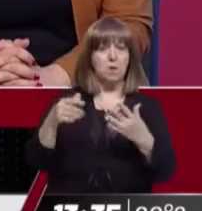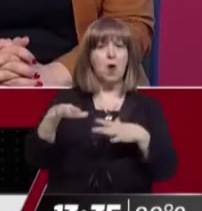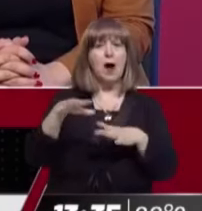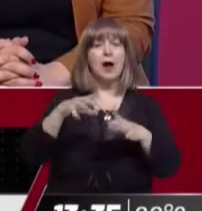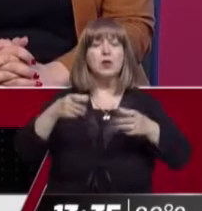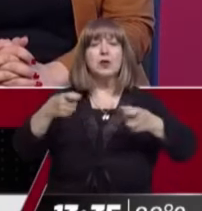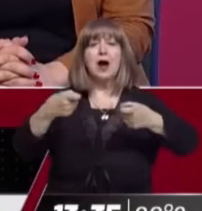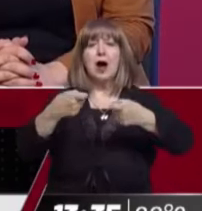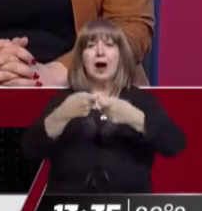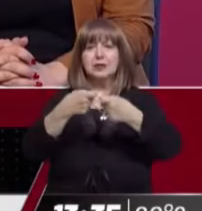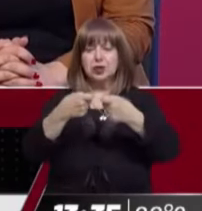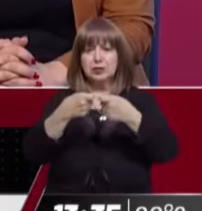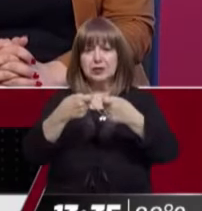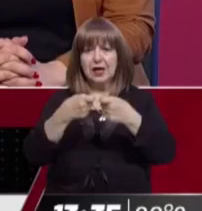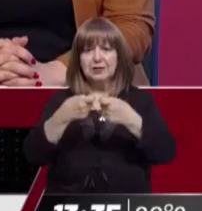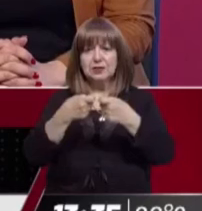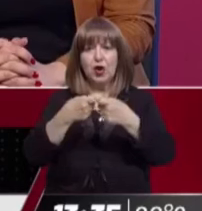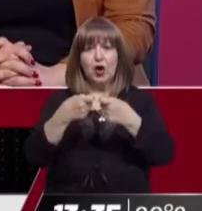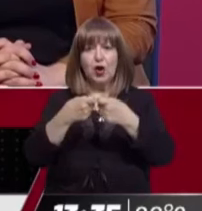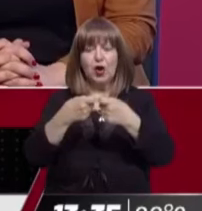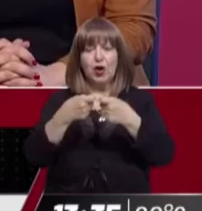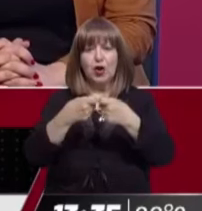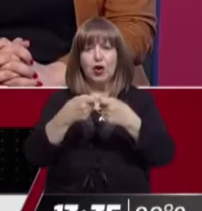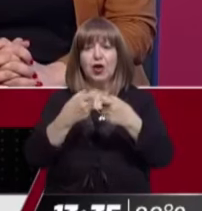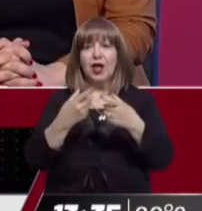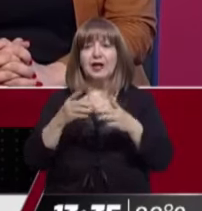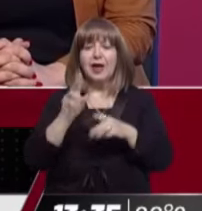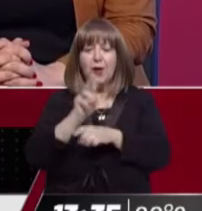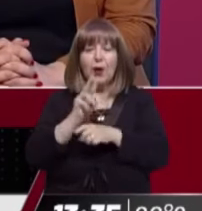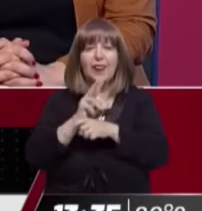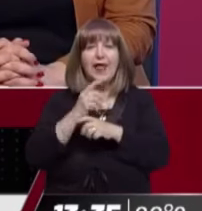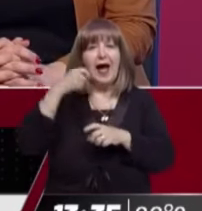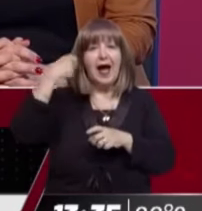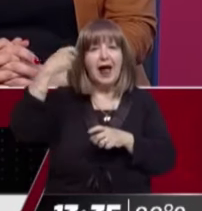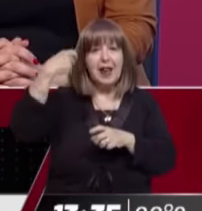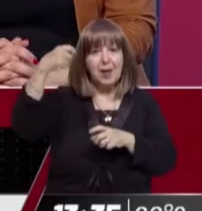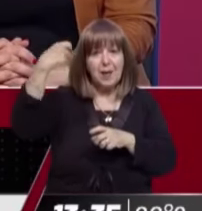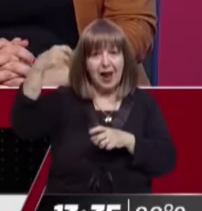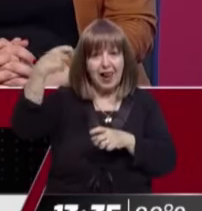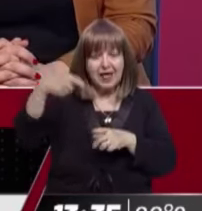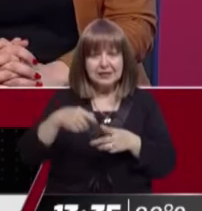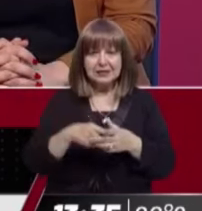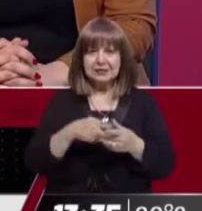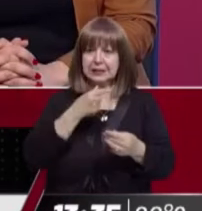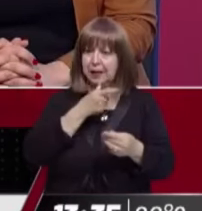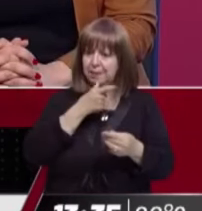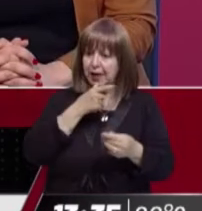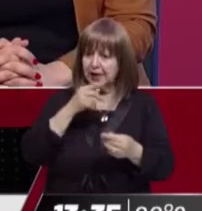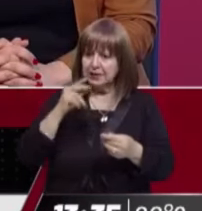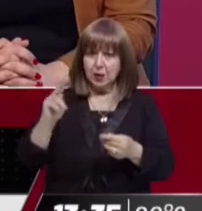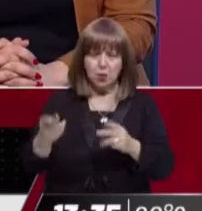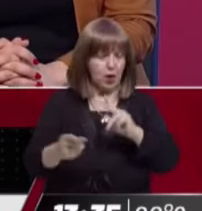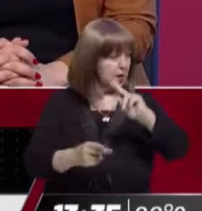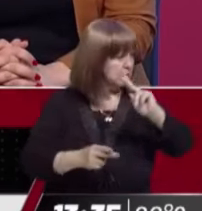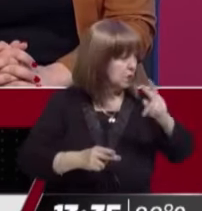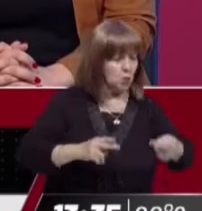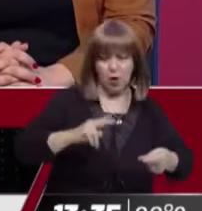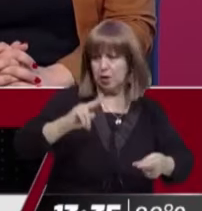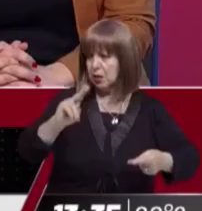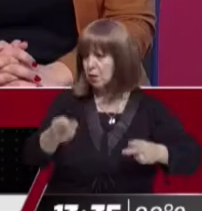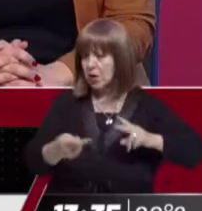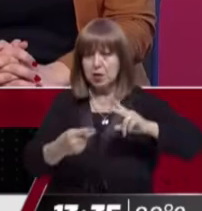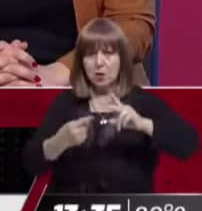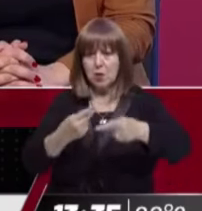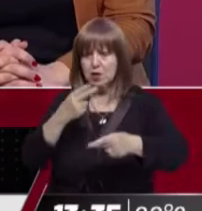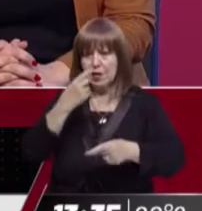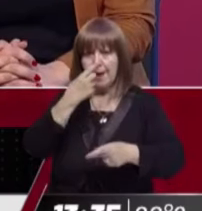una organización protectora de animales aquí en el Valle de Uco, que denuncia lo que es un envenenamiento masivo de diferentes